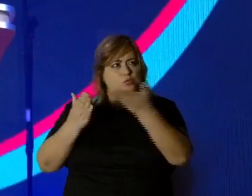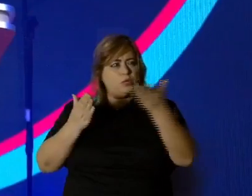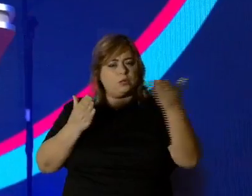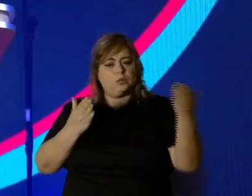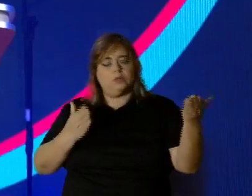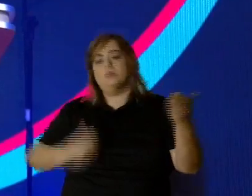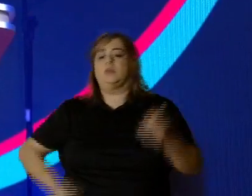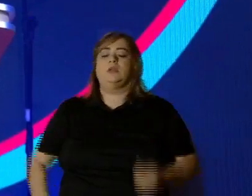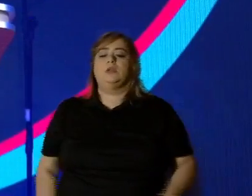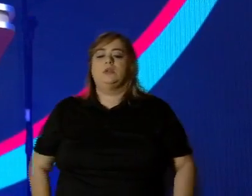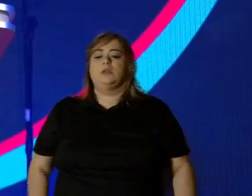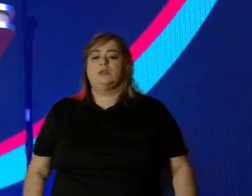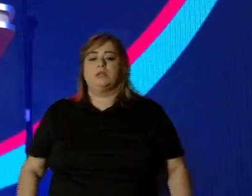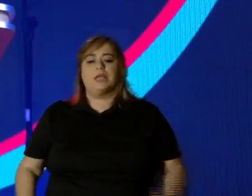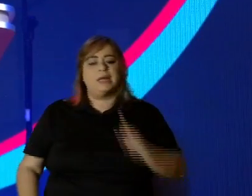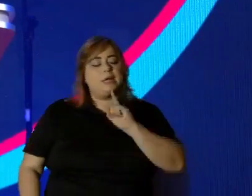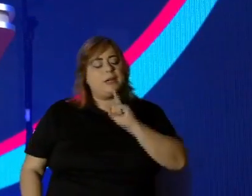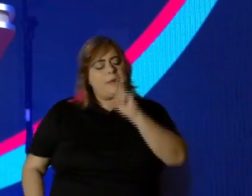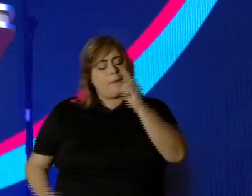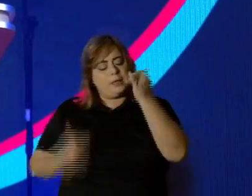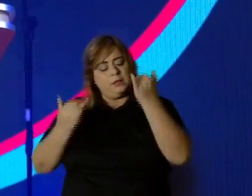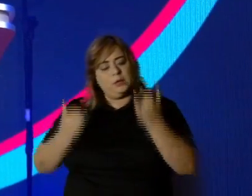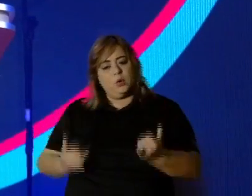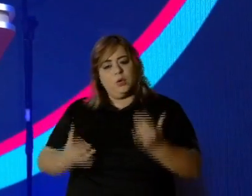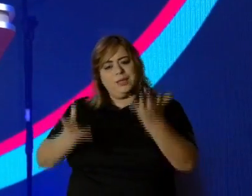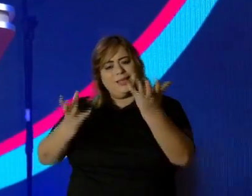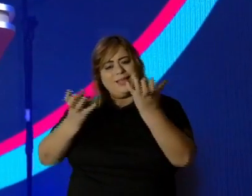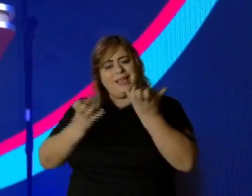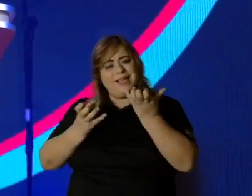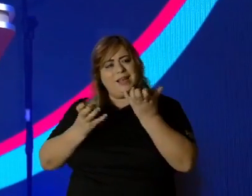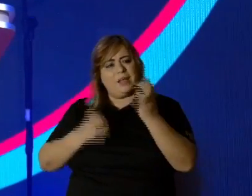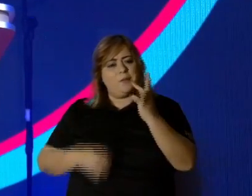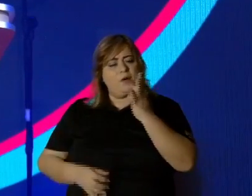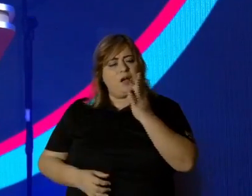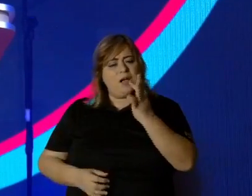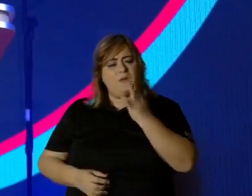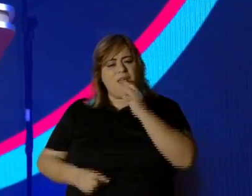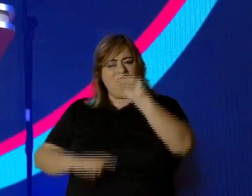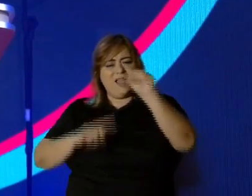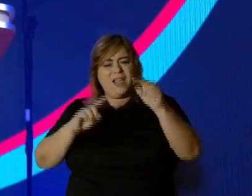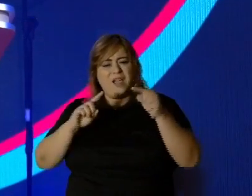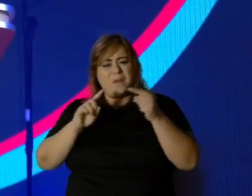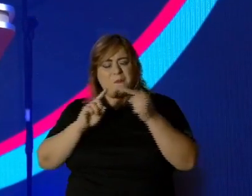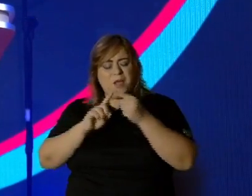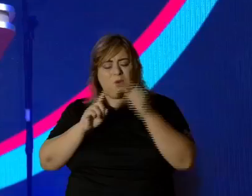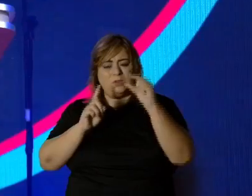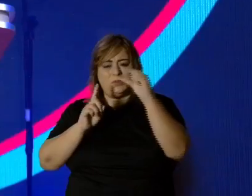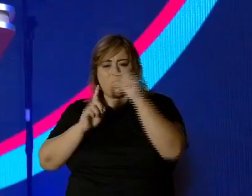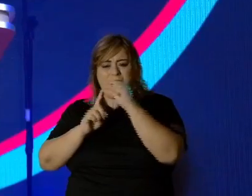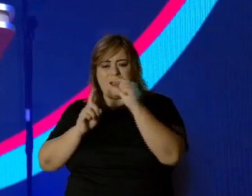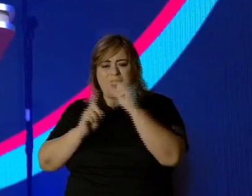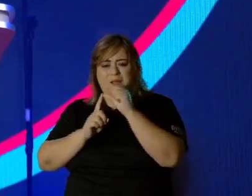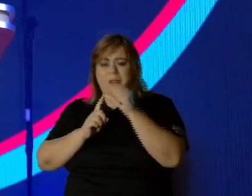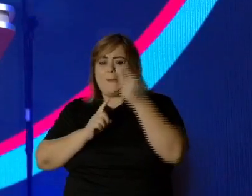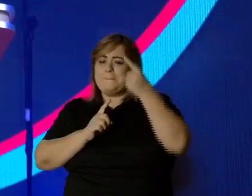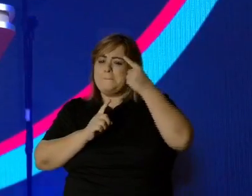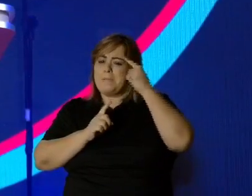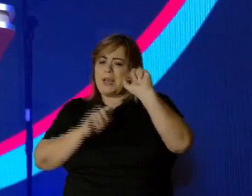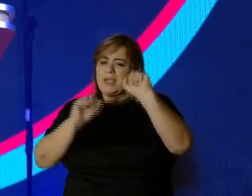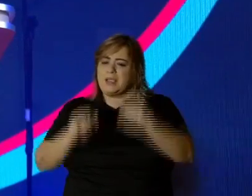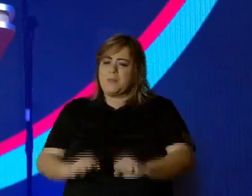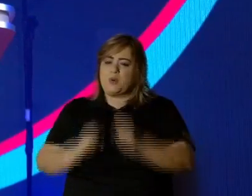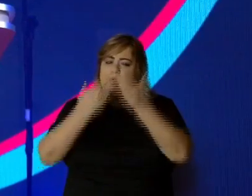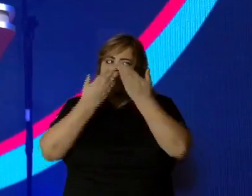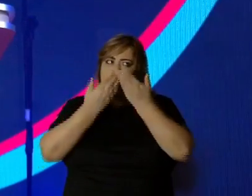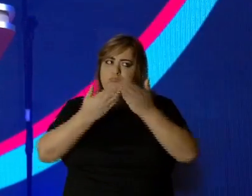Y definitivamente hoy queremos hablar conforme a la palabra. Para hacer una apertura durante todo este